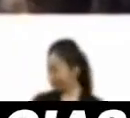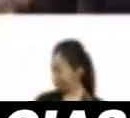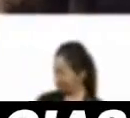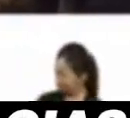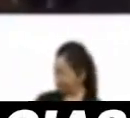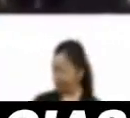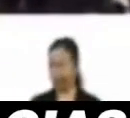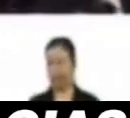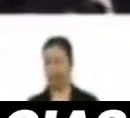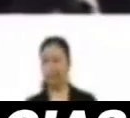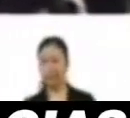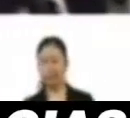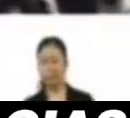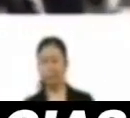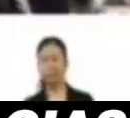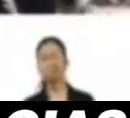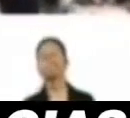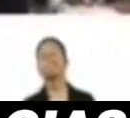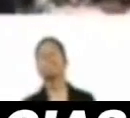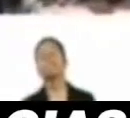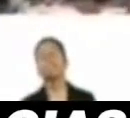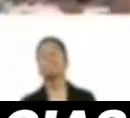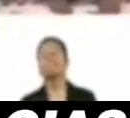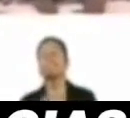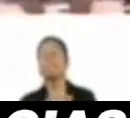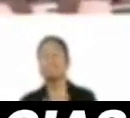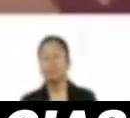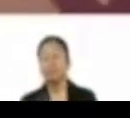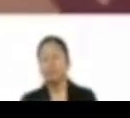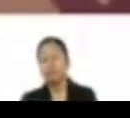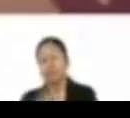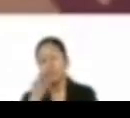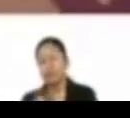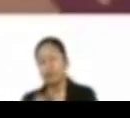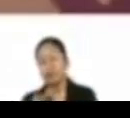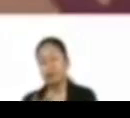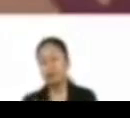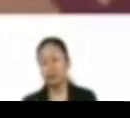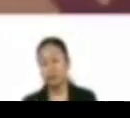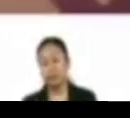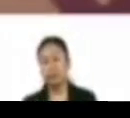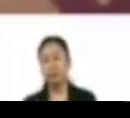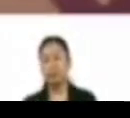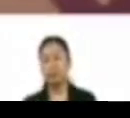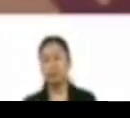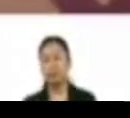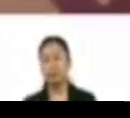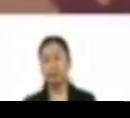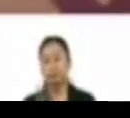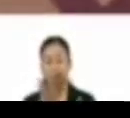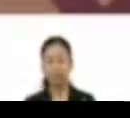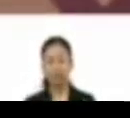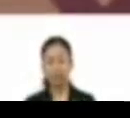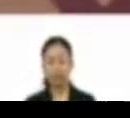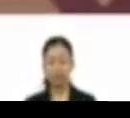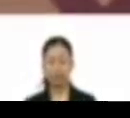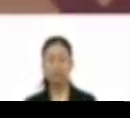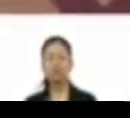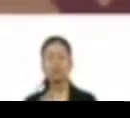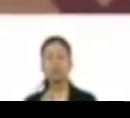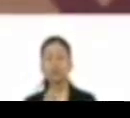Pues acaba de enviar una iniciativa de reforma democrática para fortalecer la democracia en nuestro